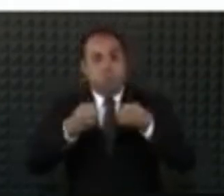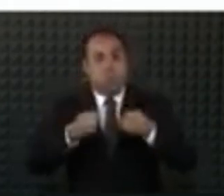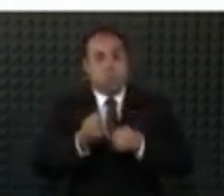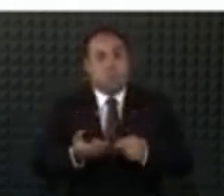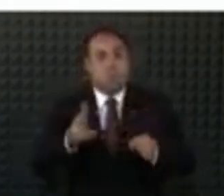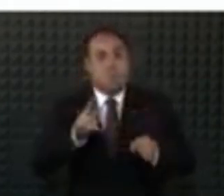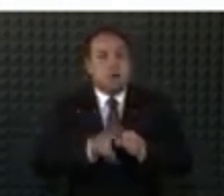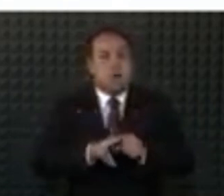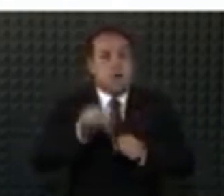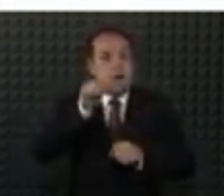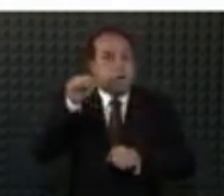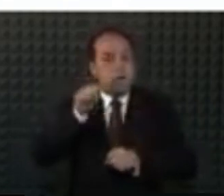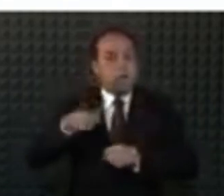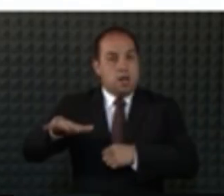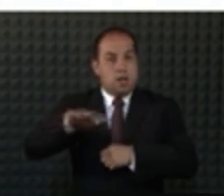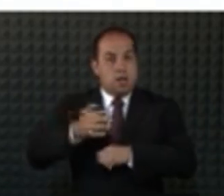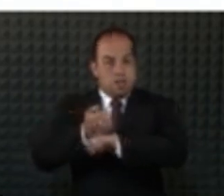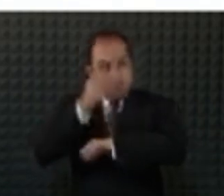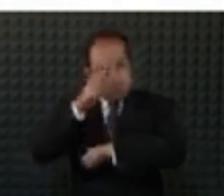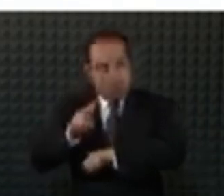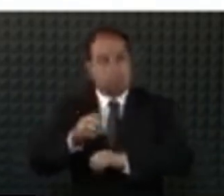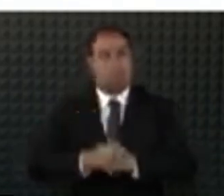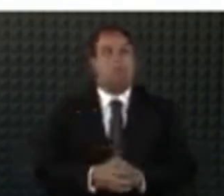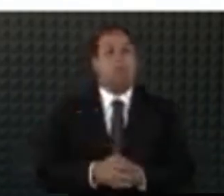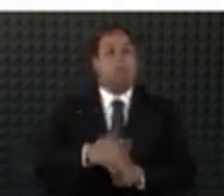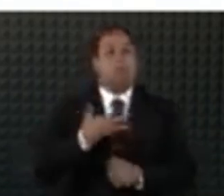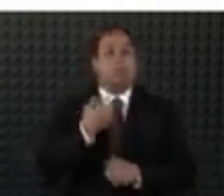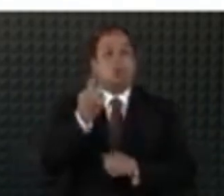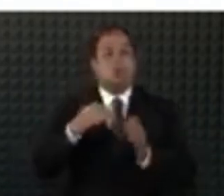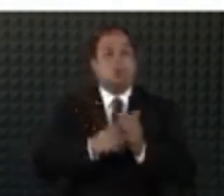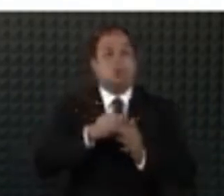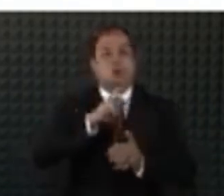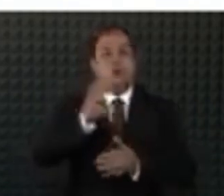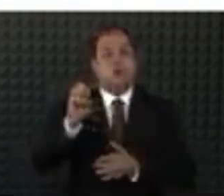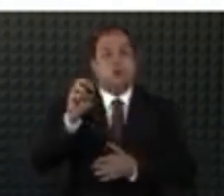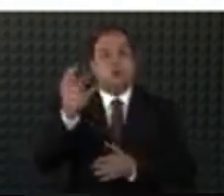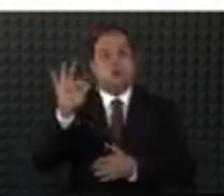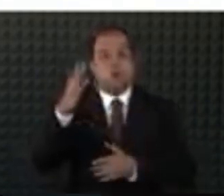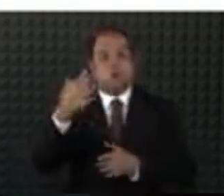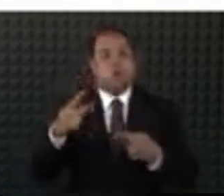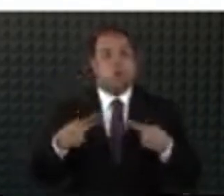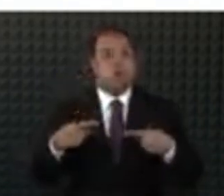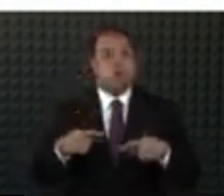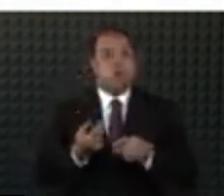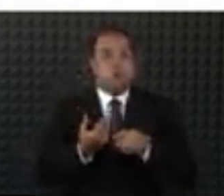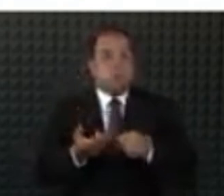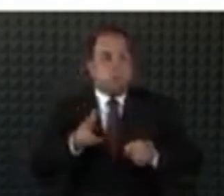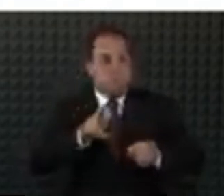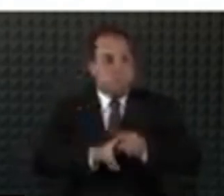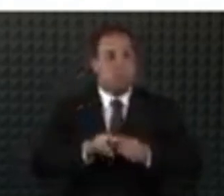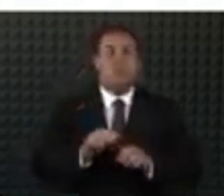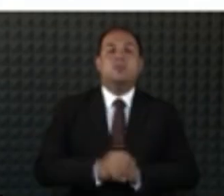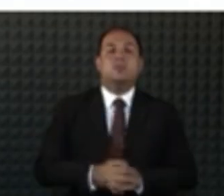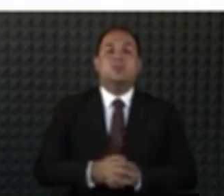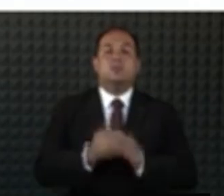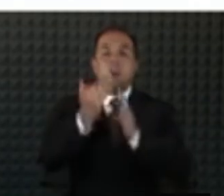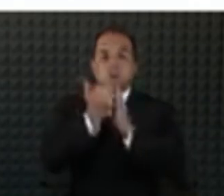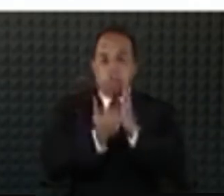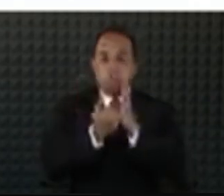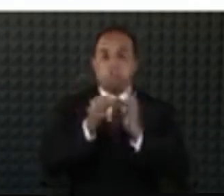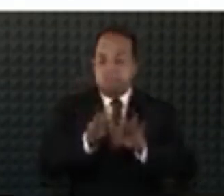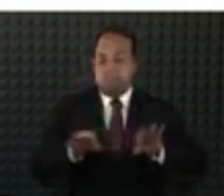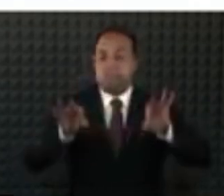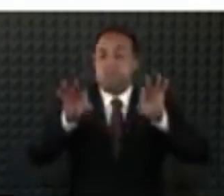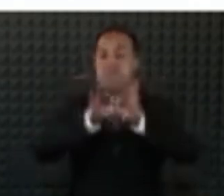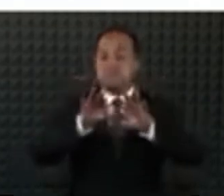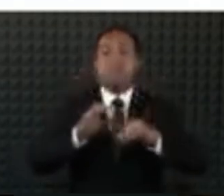hospitalaria, ayer en la zona metropolitana del Valle de México había 2.345 personas hospitalizadas, es una reducción importante